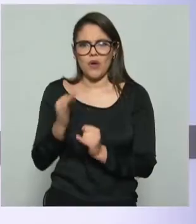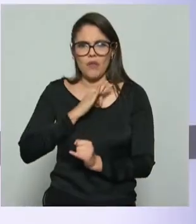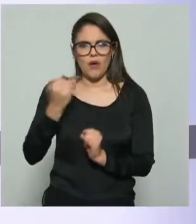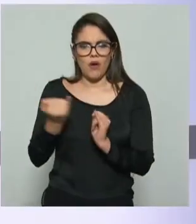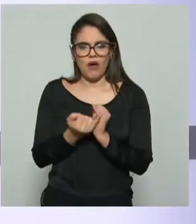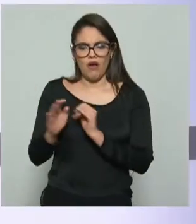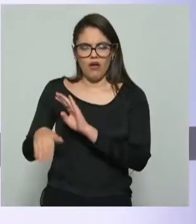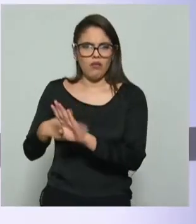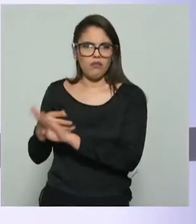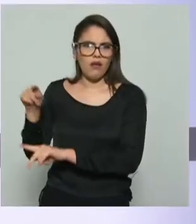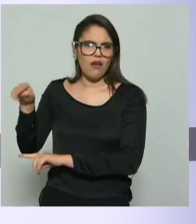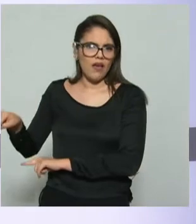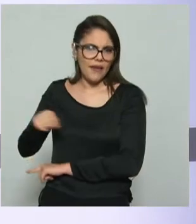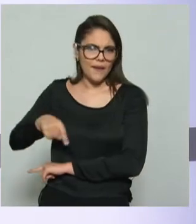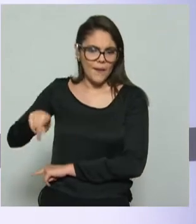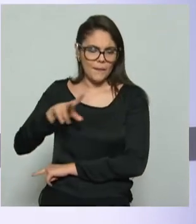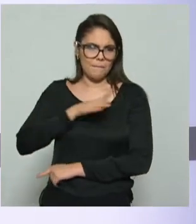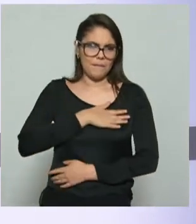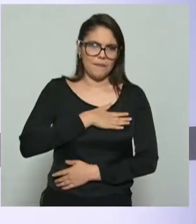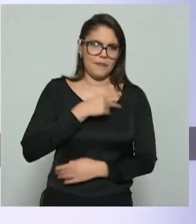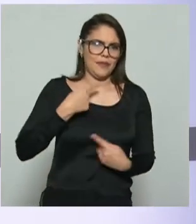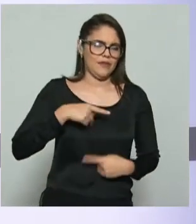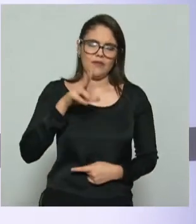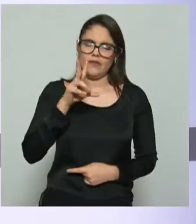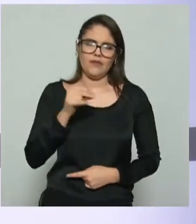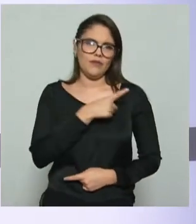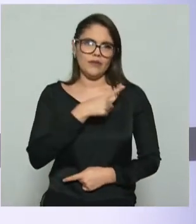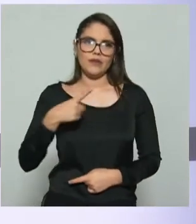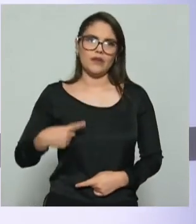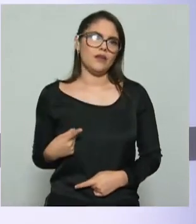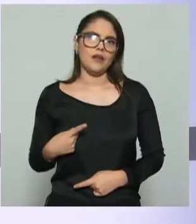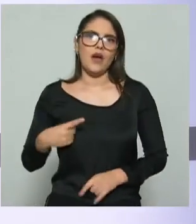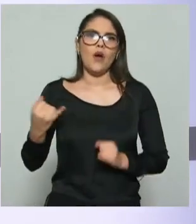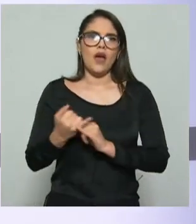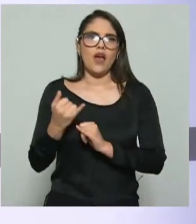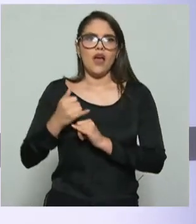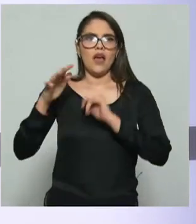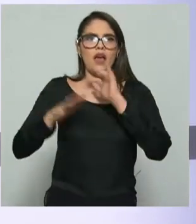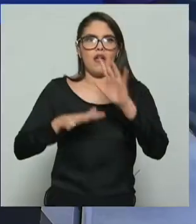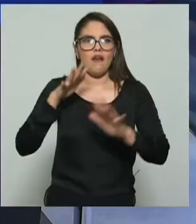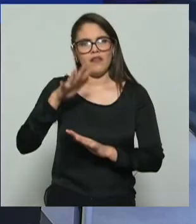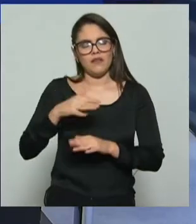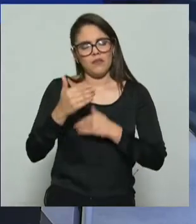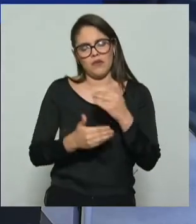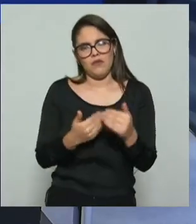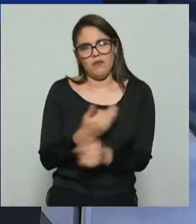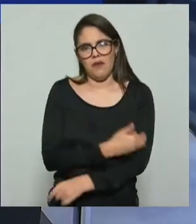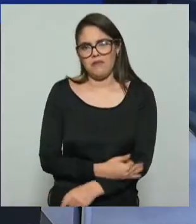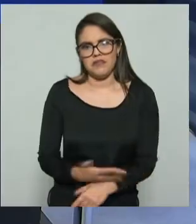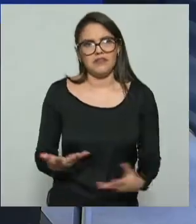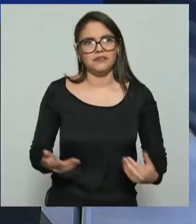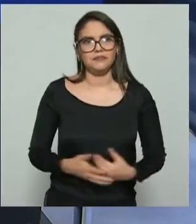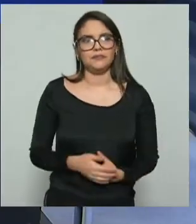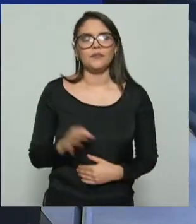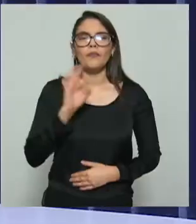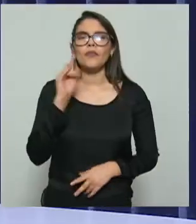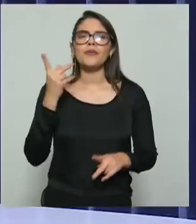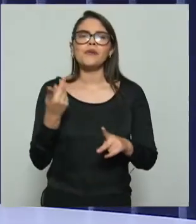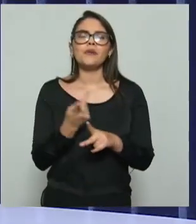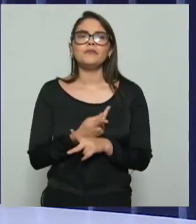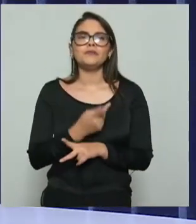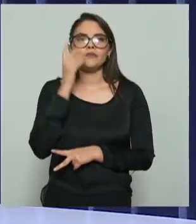cosas, pero no se veía nada. Realmente era un tema totalmente burdo, porque lo único que hicieron fue poner